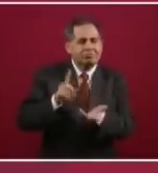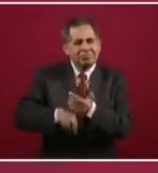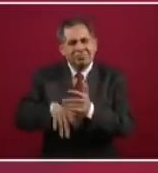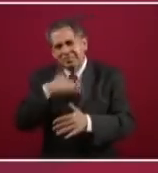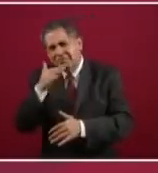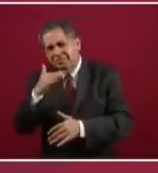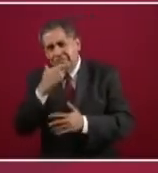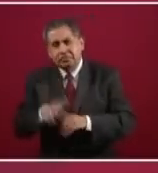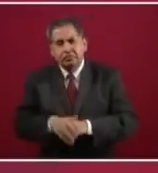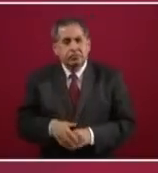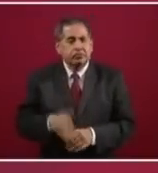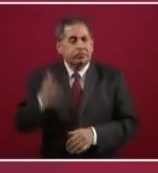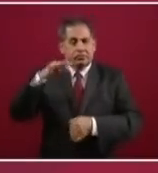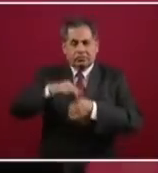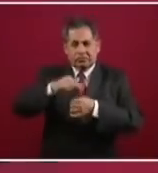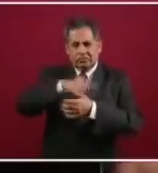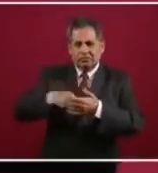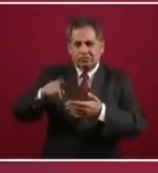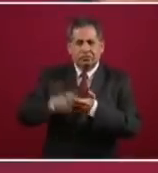¿Cómo eran las elecciones? Llevaban